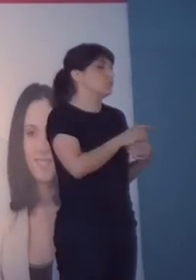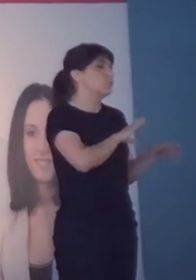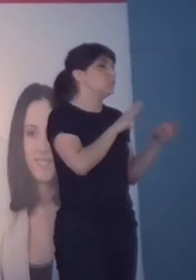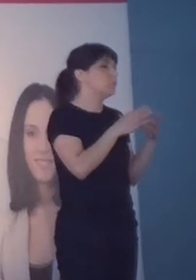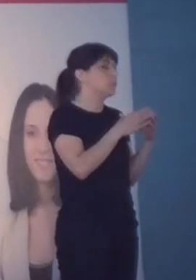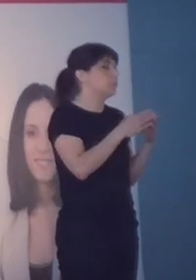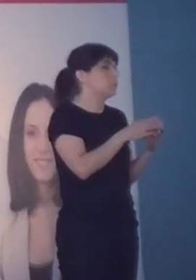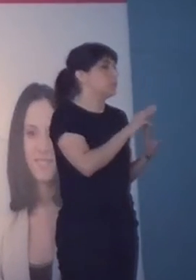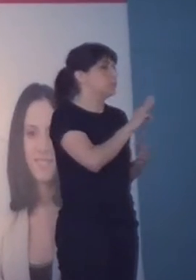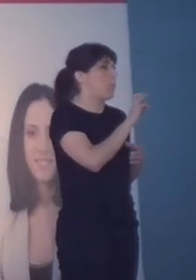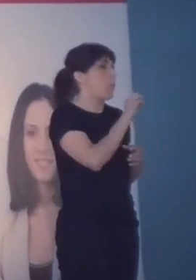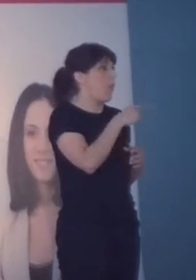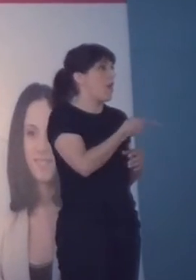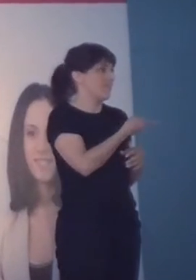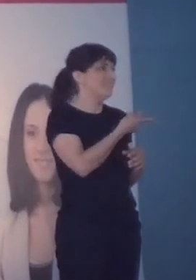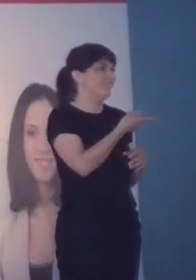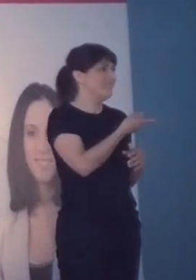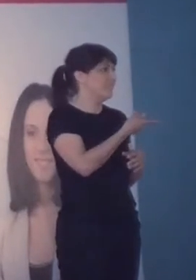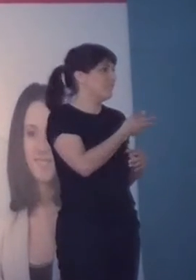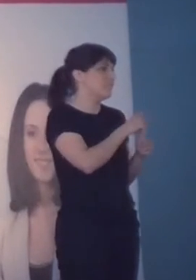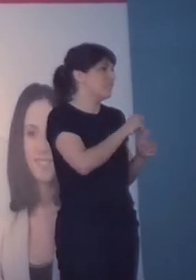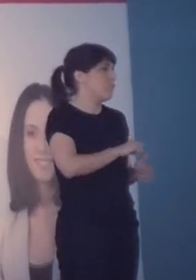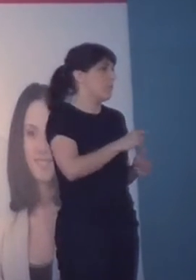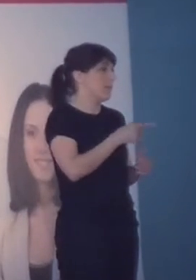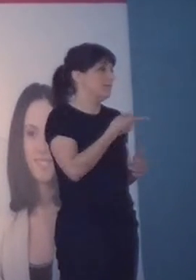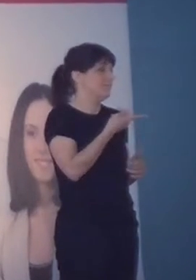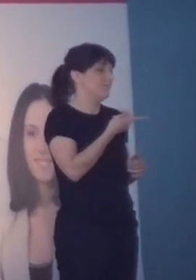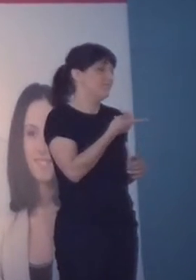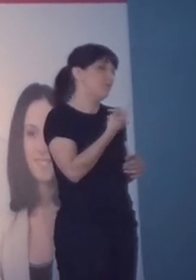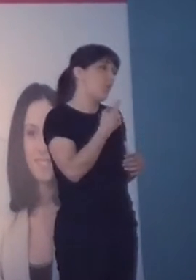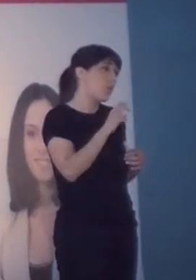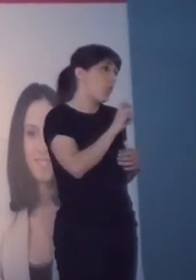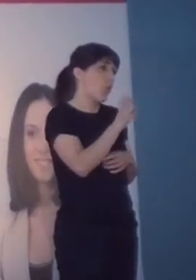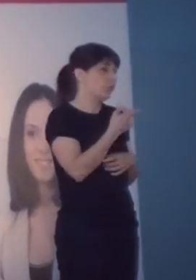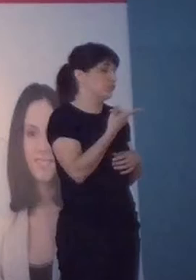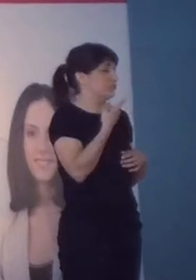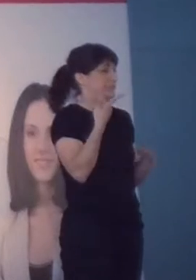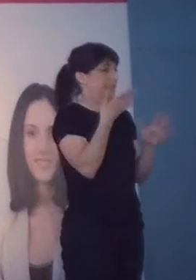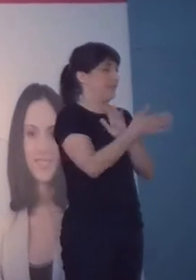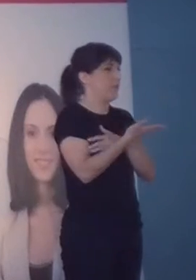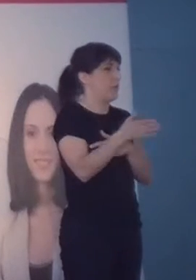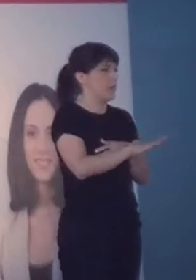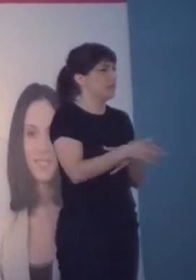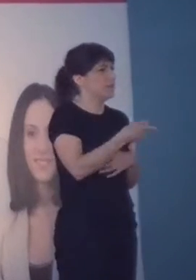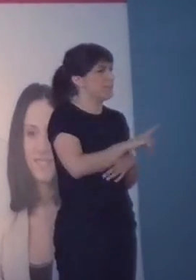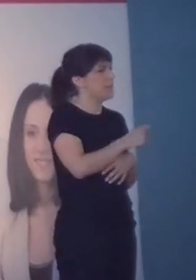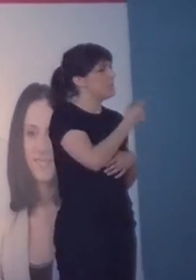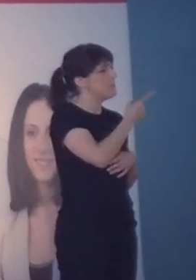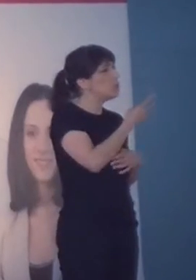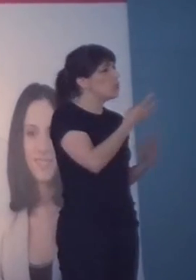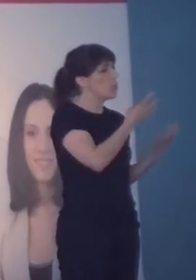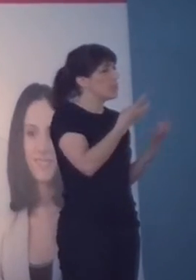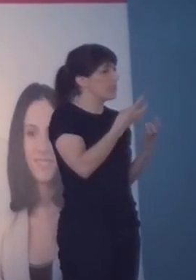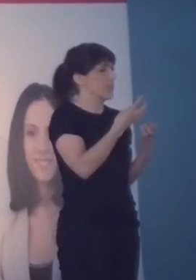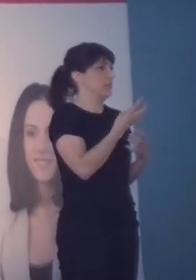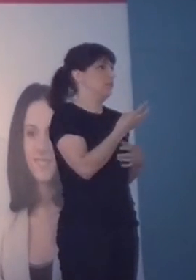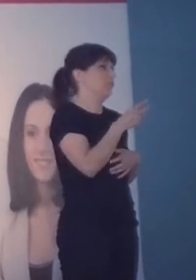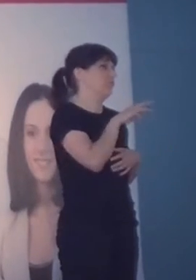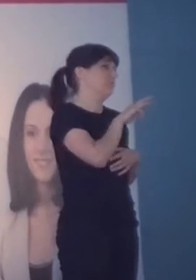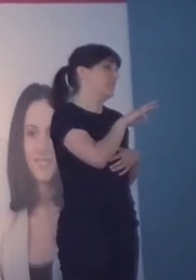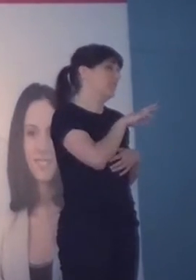Popular o é a morte. Quero recordarvos que en 1935 e